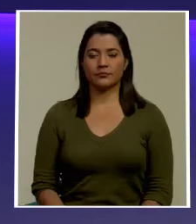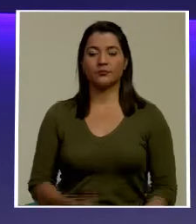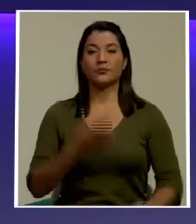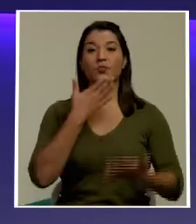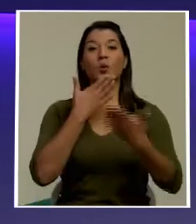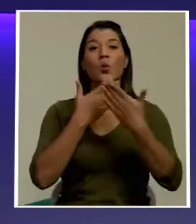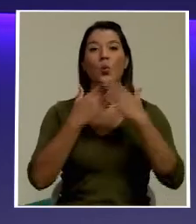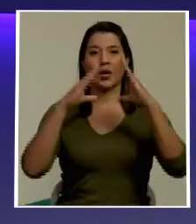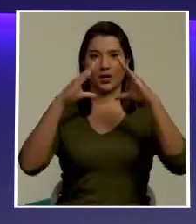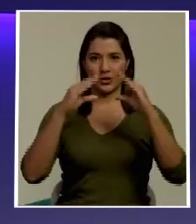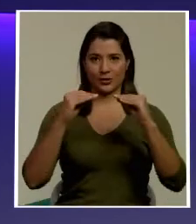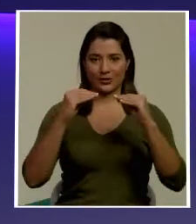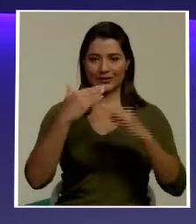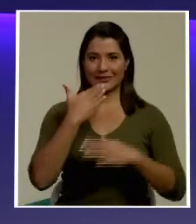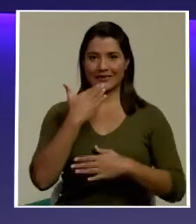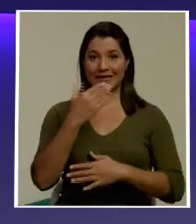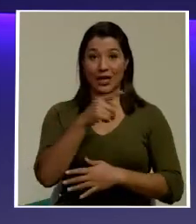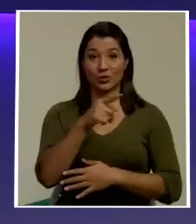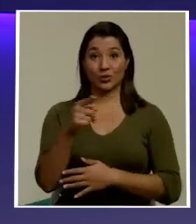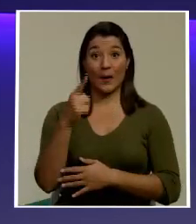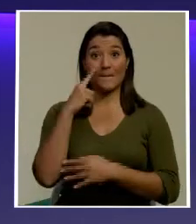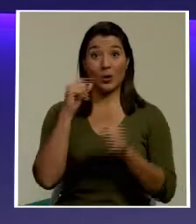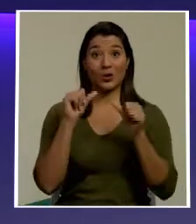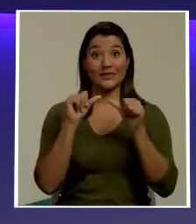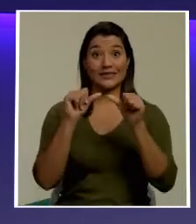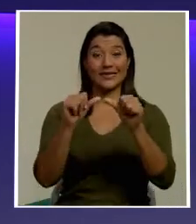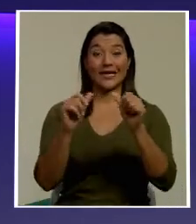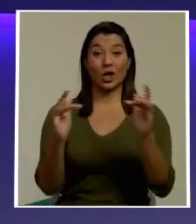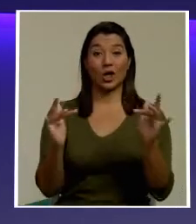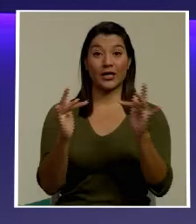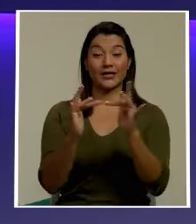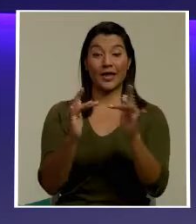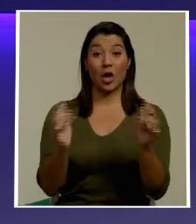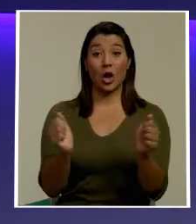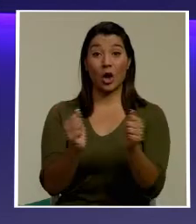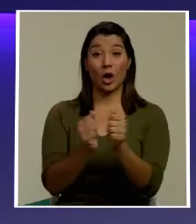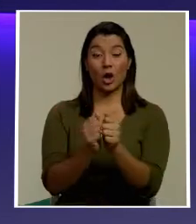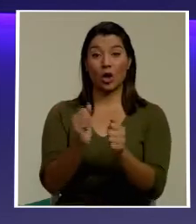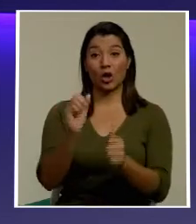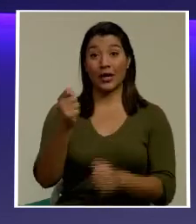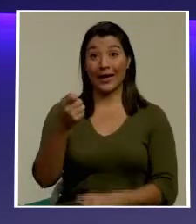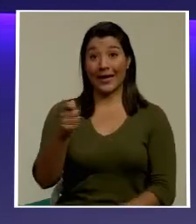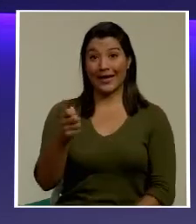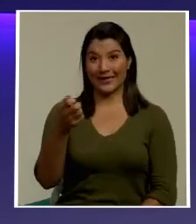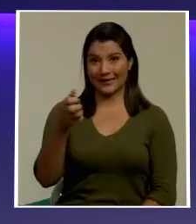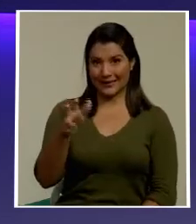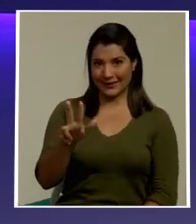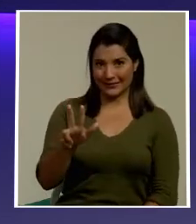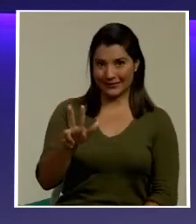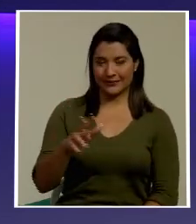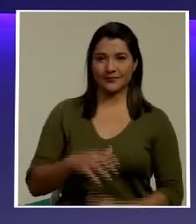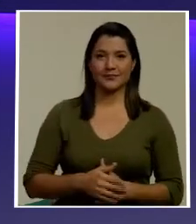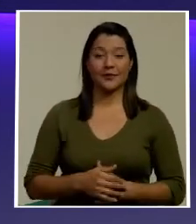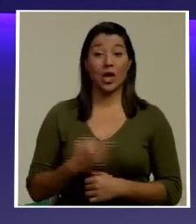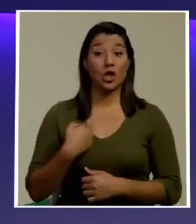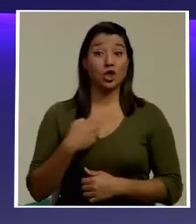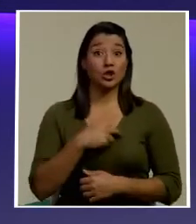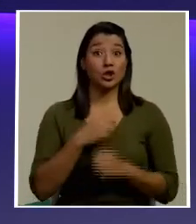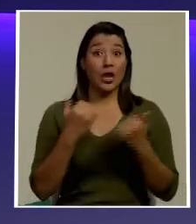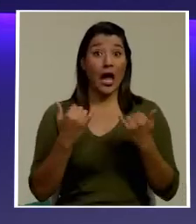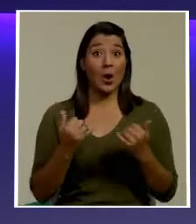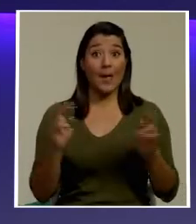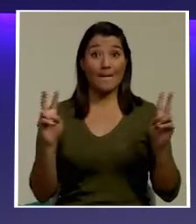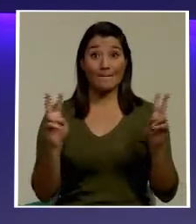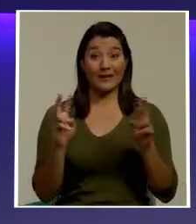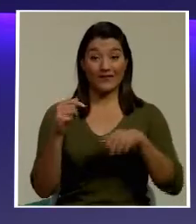Buenas noches, gracias por continuar conectados a la señal de Canal 13. Estamos en vivo a